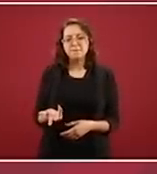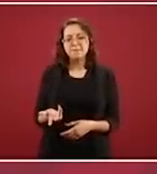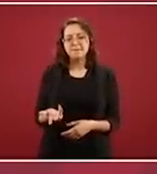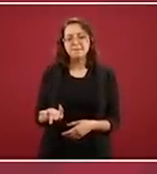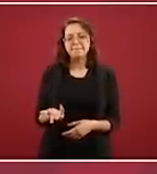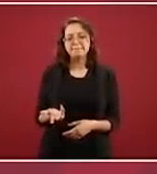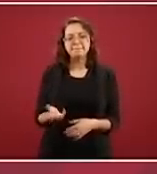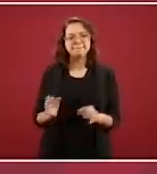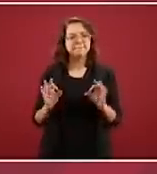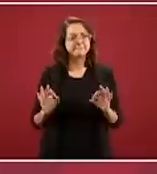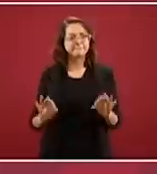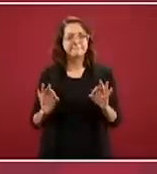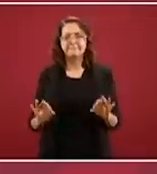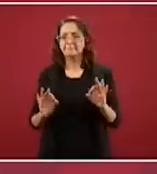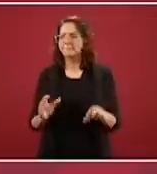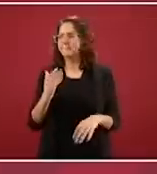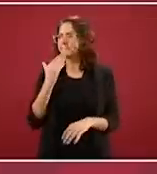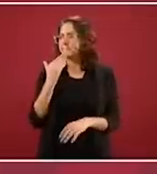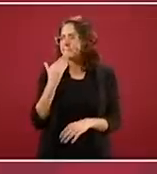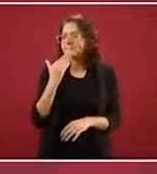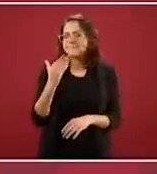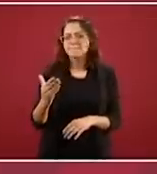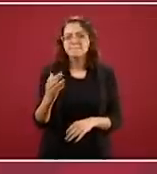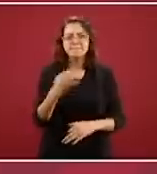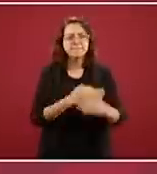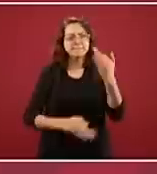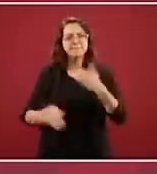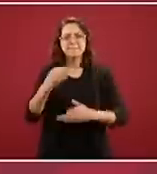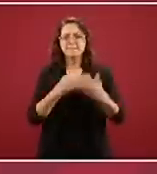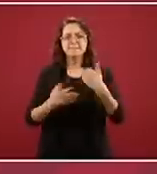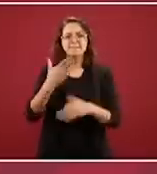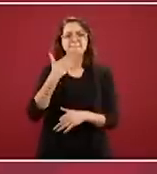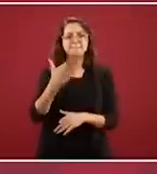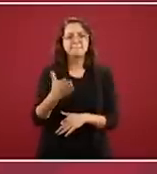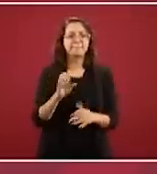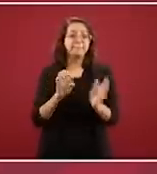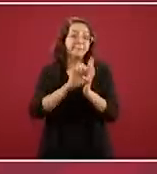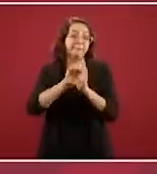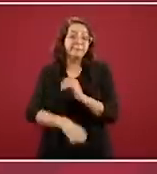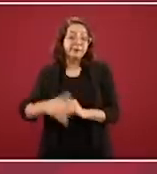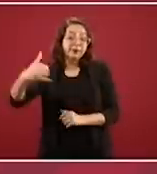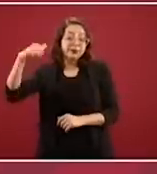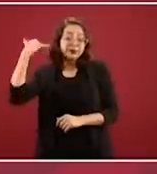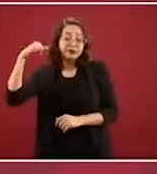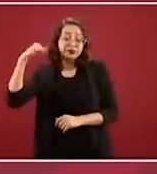van muy bien las cosas. Un ejemplo es Yucatán.